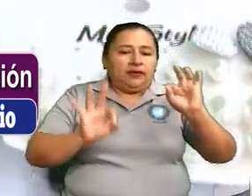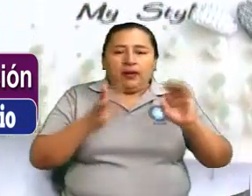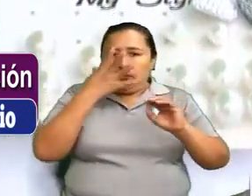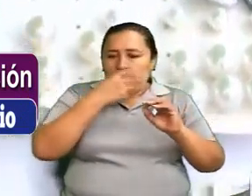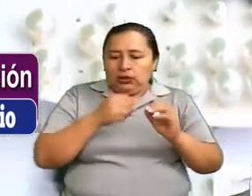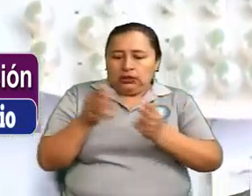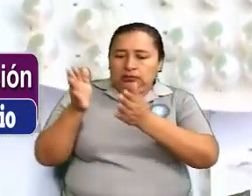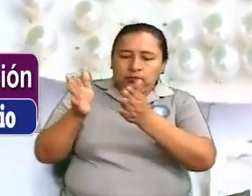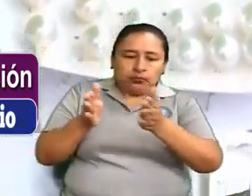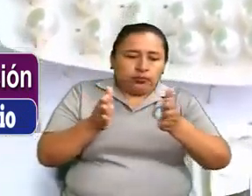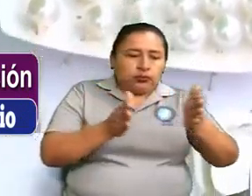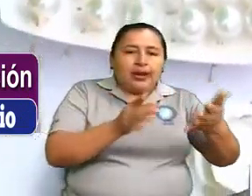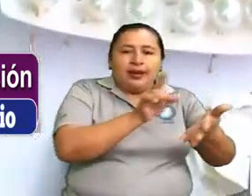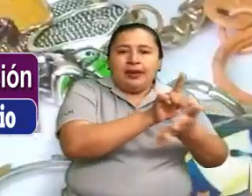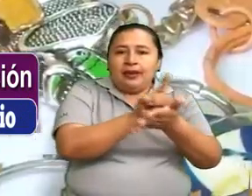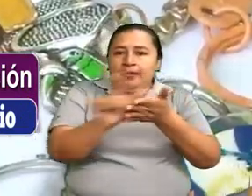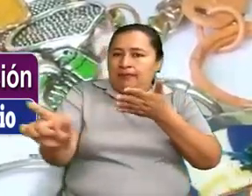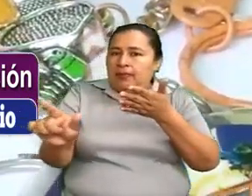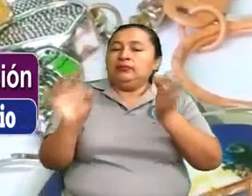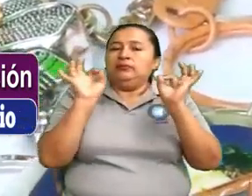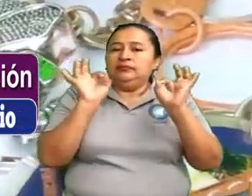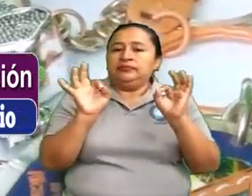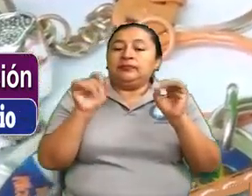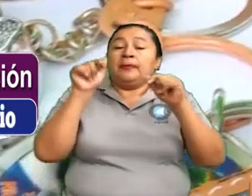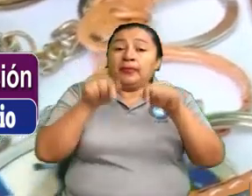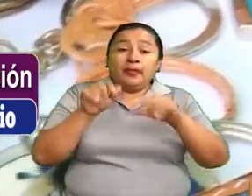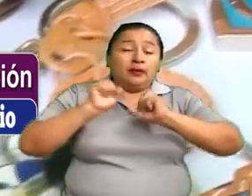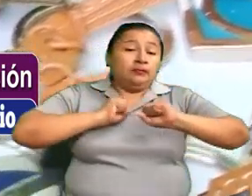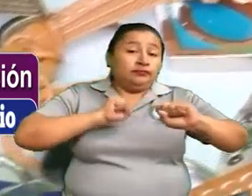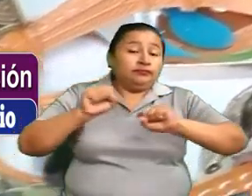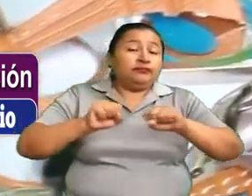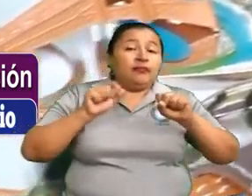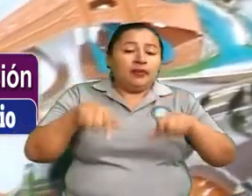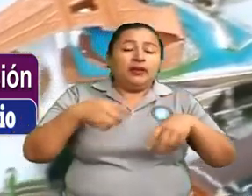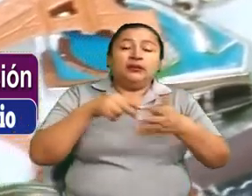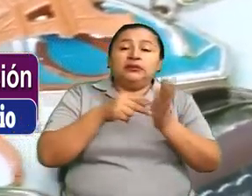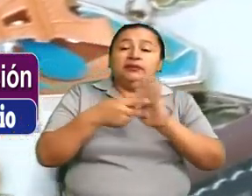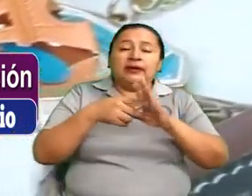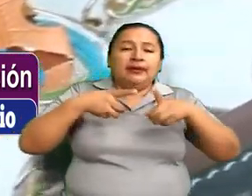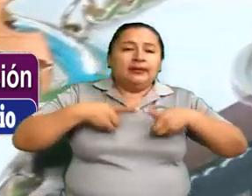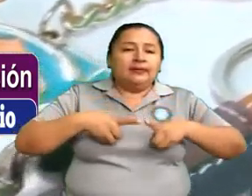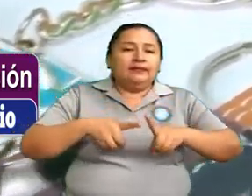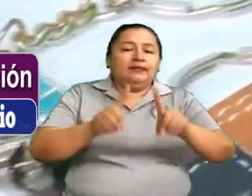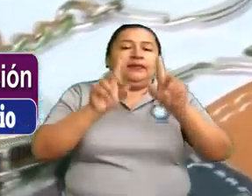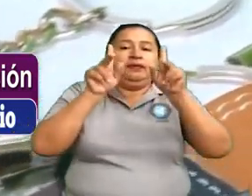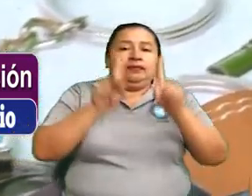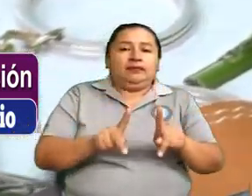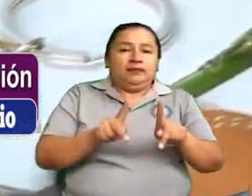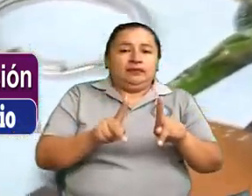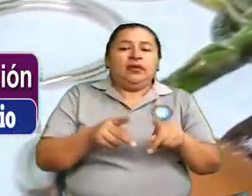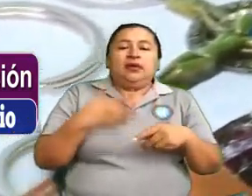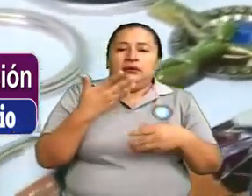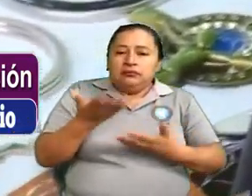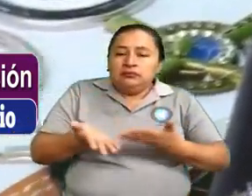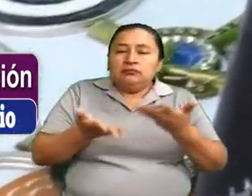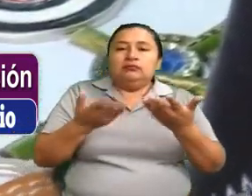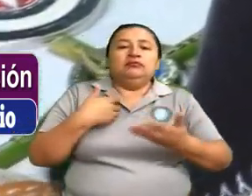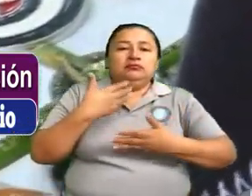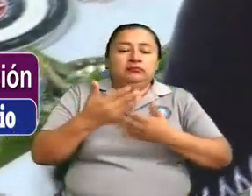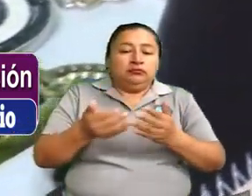ordenadita, limpita, eso le gusta. Entonces, esa posibilidad viene dignificando a la persona y le eleva